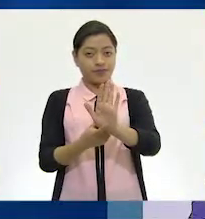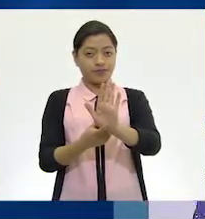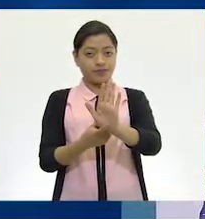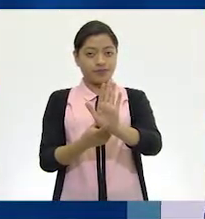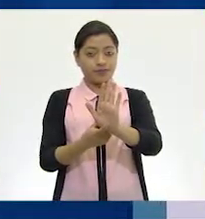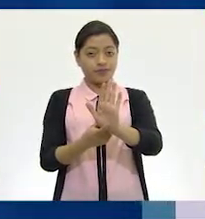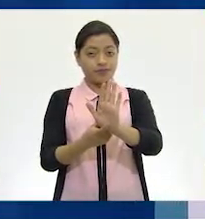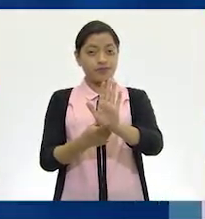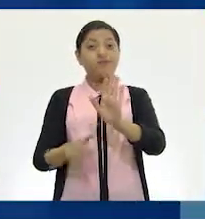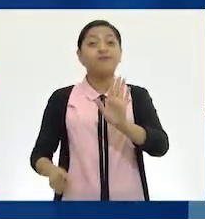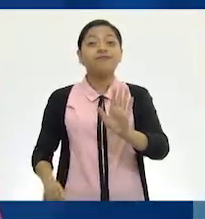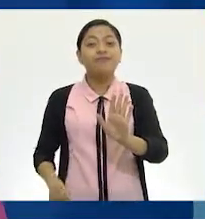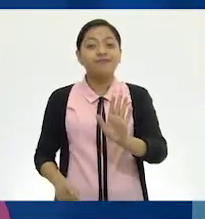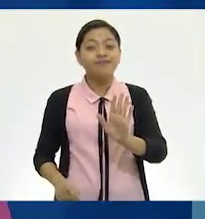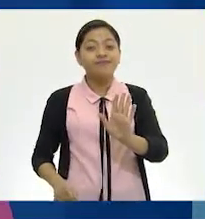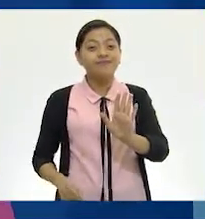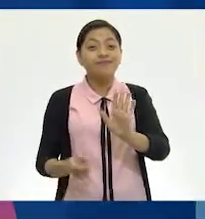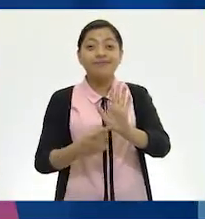A ver.